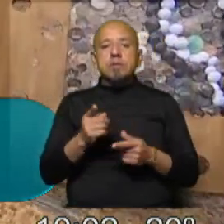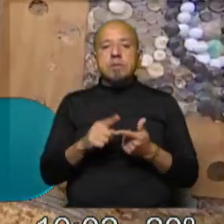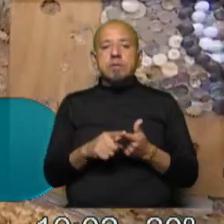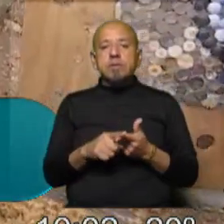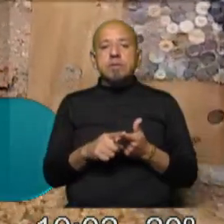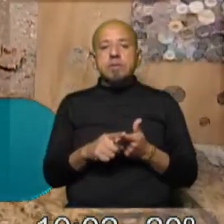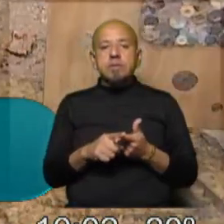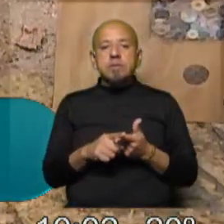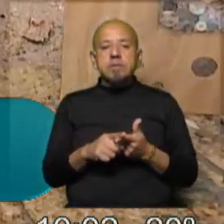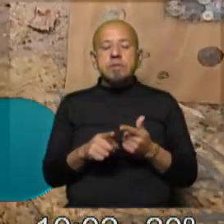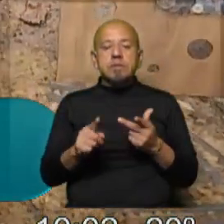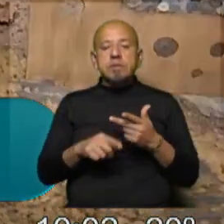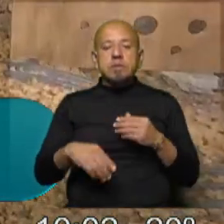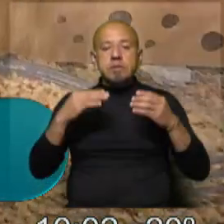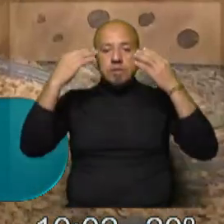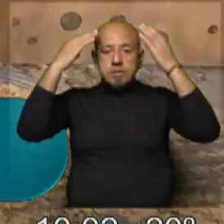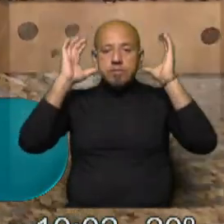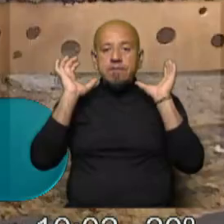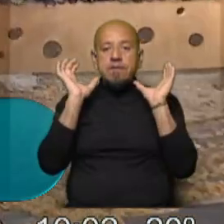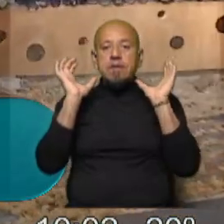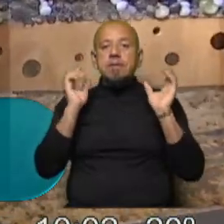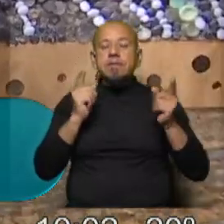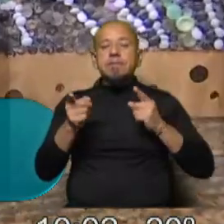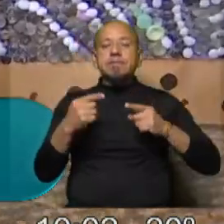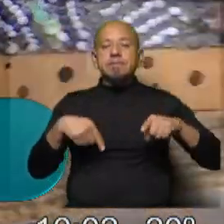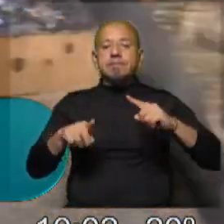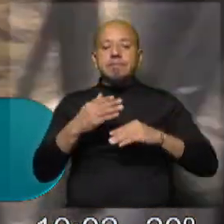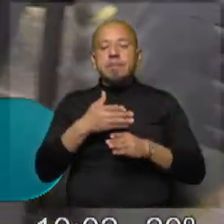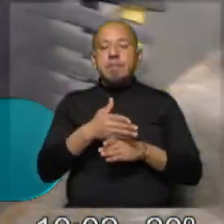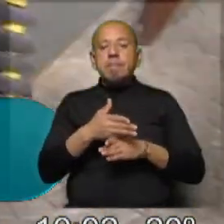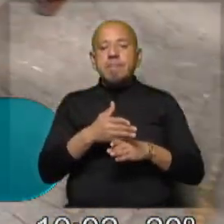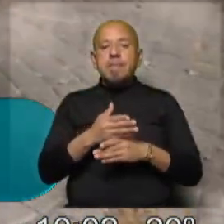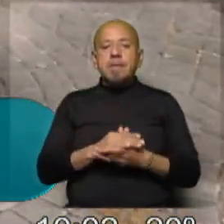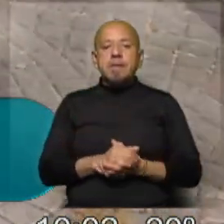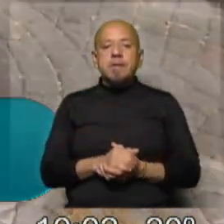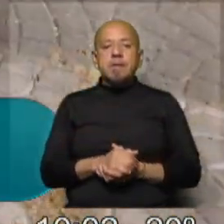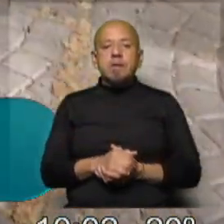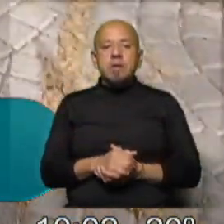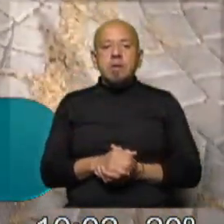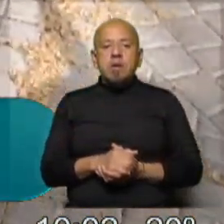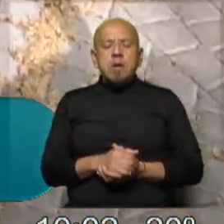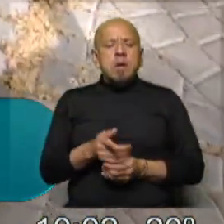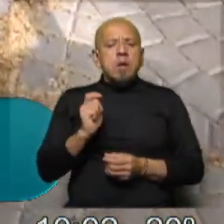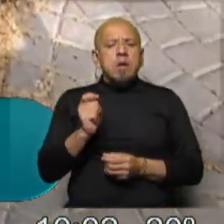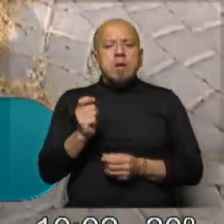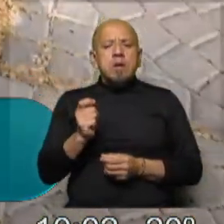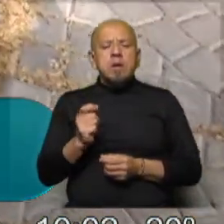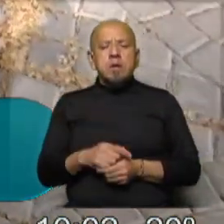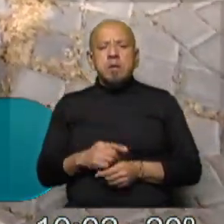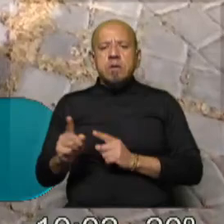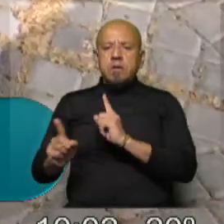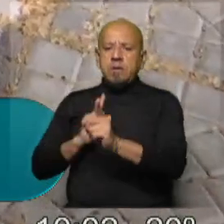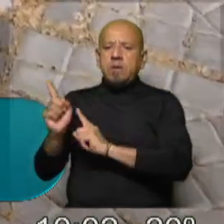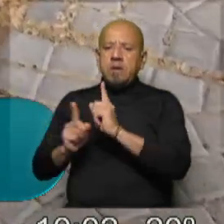y Mafalda que está hecho con hilos de botella y pedacitos de madera al mundo. ¿Quiénes hicieron esto? Son usuarios del